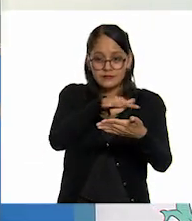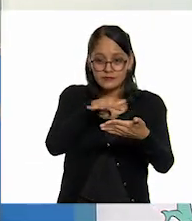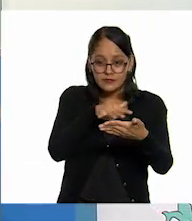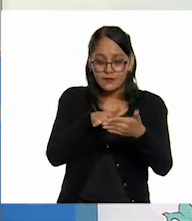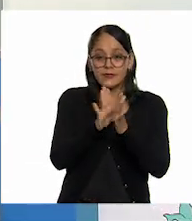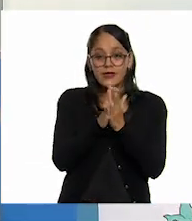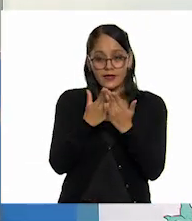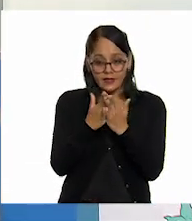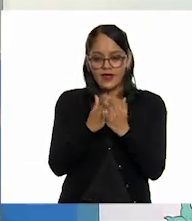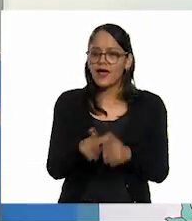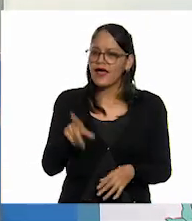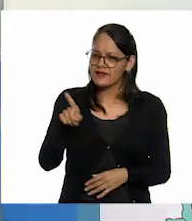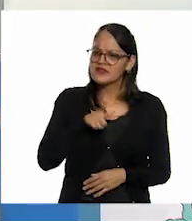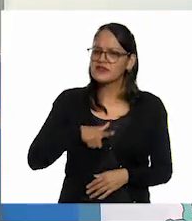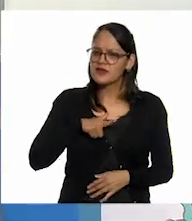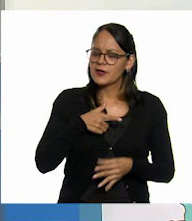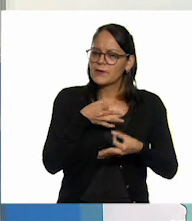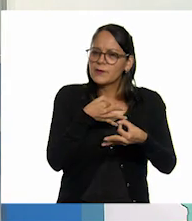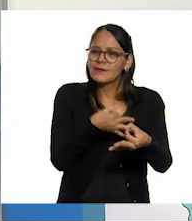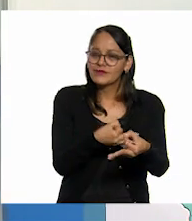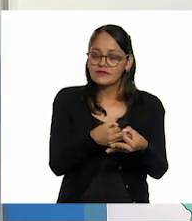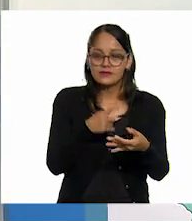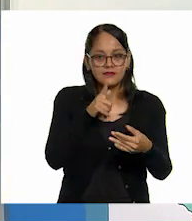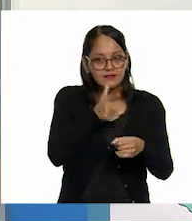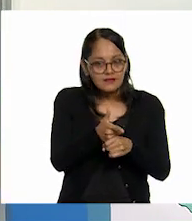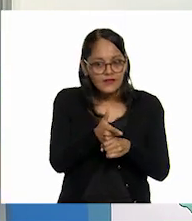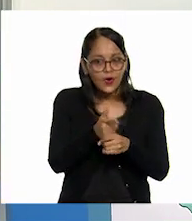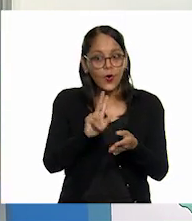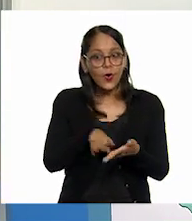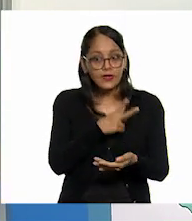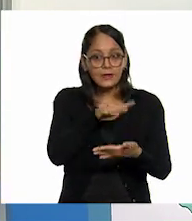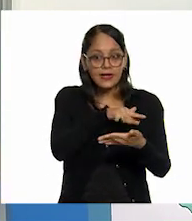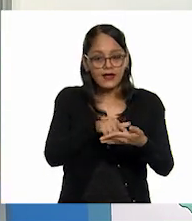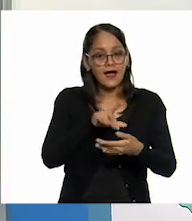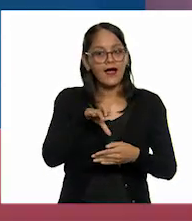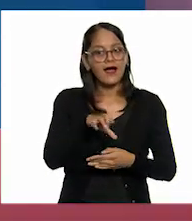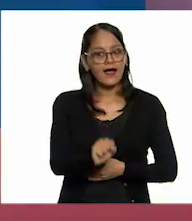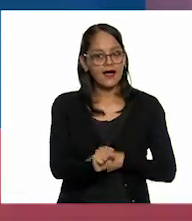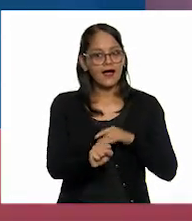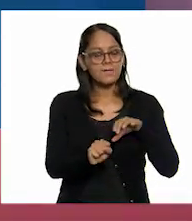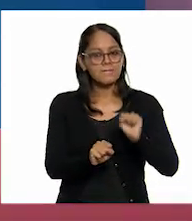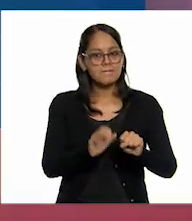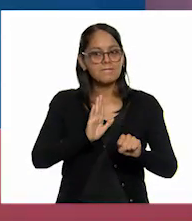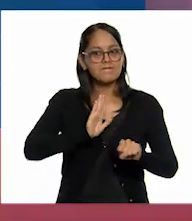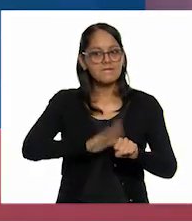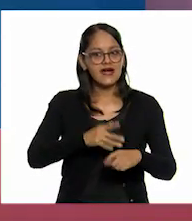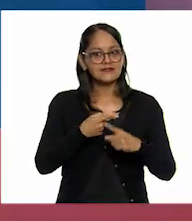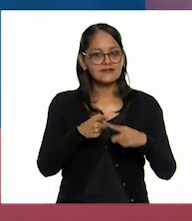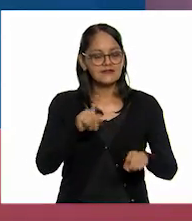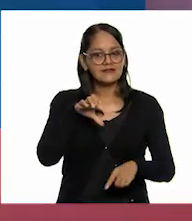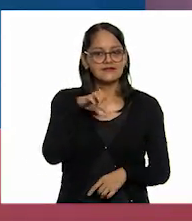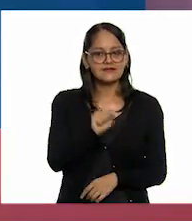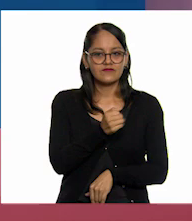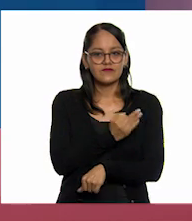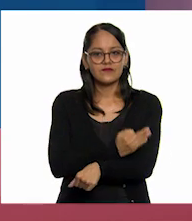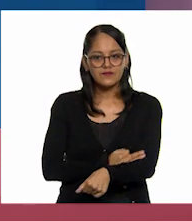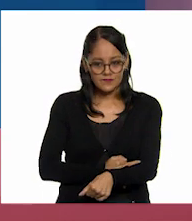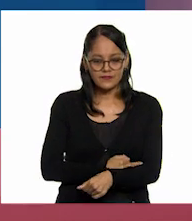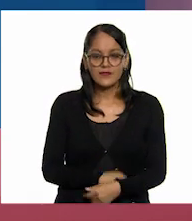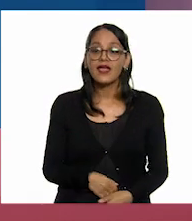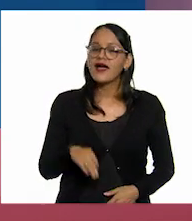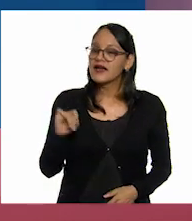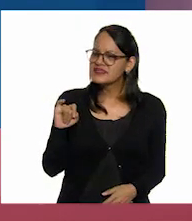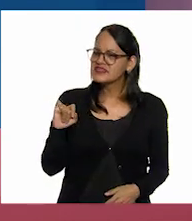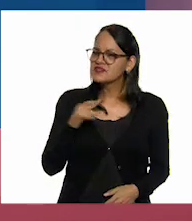te gusta y descubres detalles diferentes. Ay, creo que ya entendí. Sí, me gusta mucho